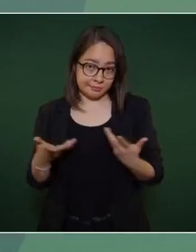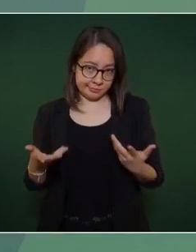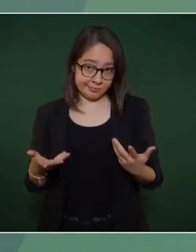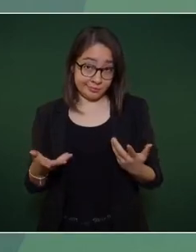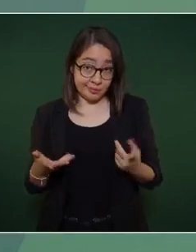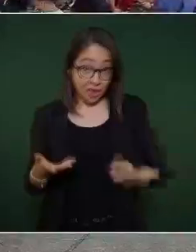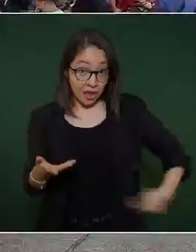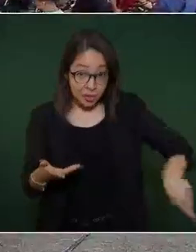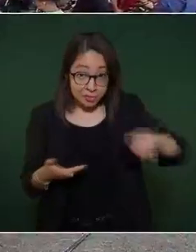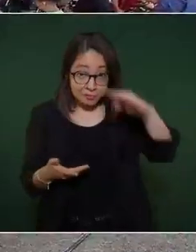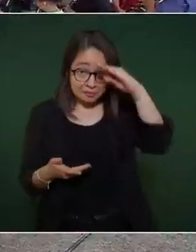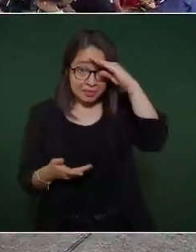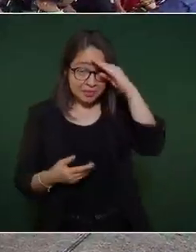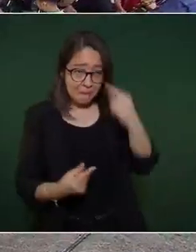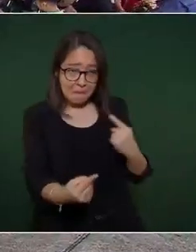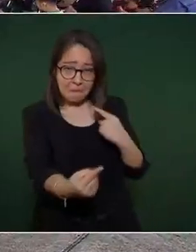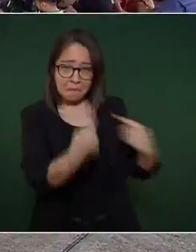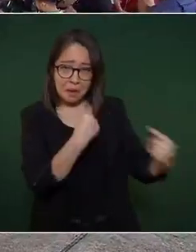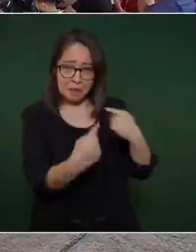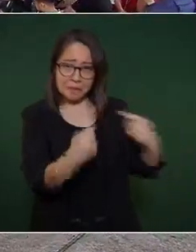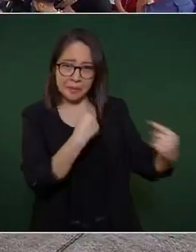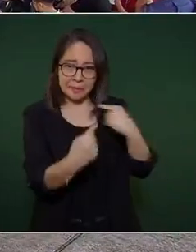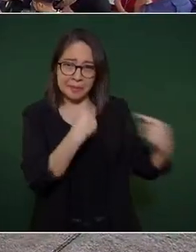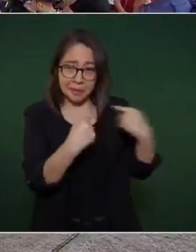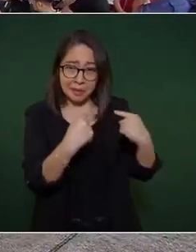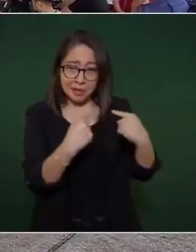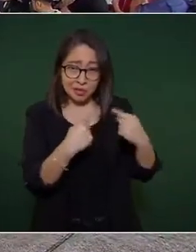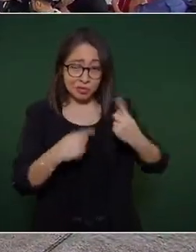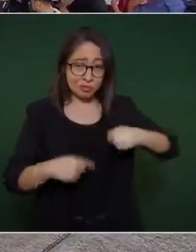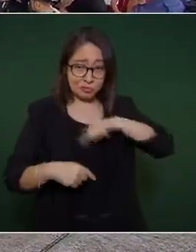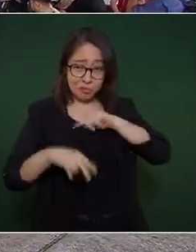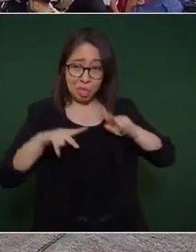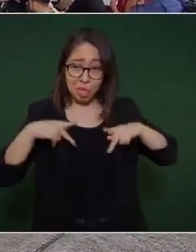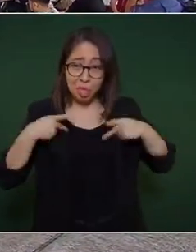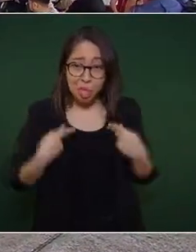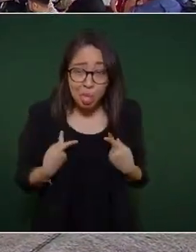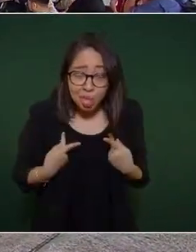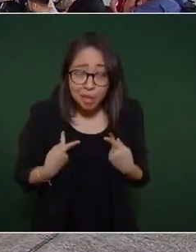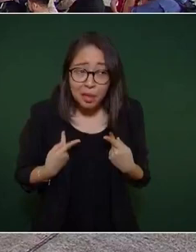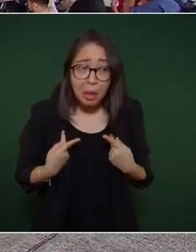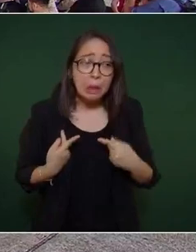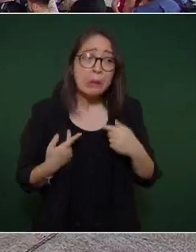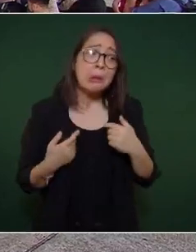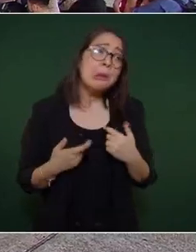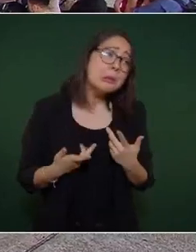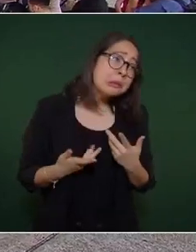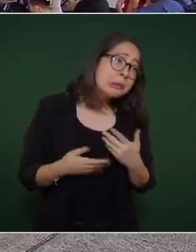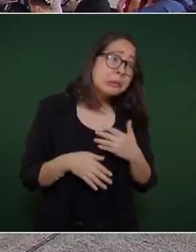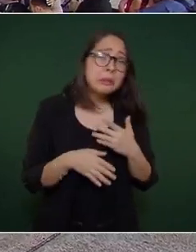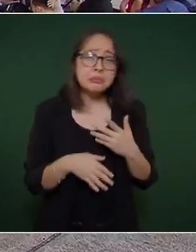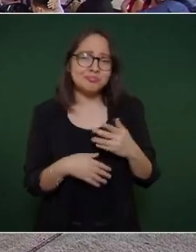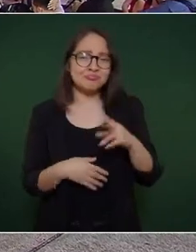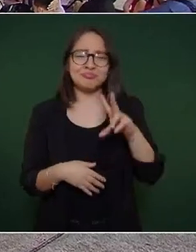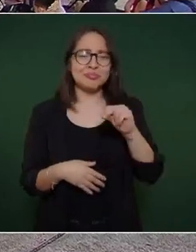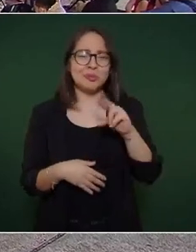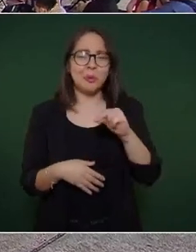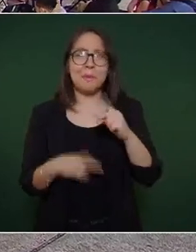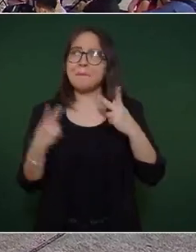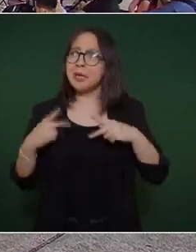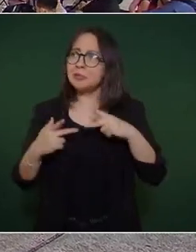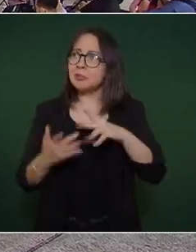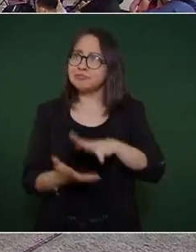debilitarnos políticamente, el pueblo nos apoya cada vez más.